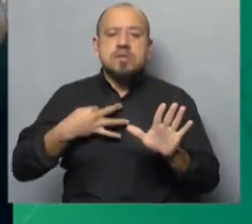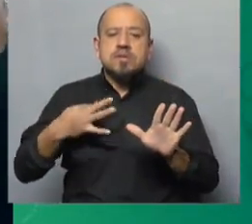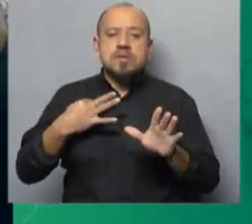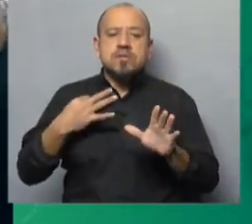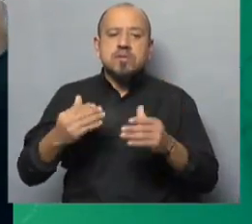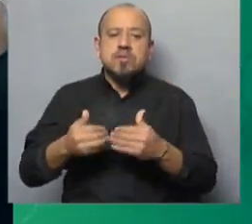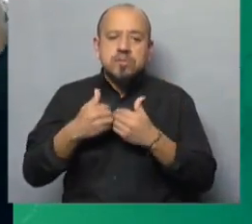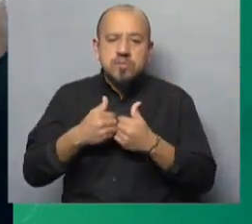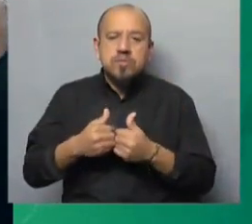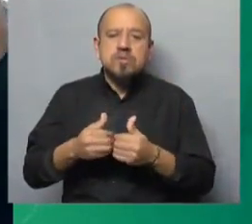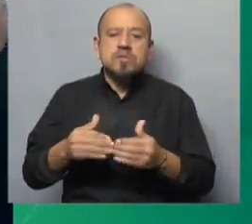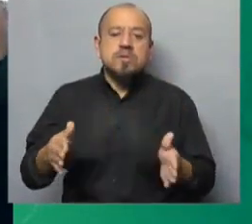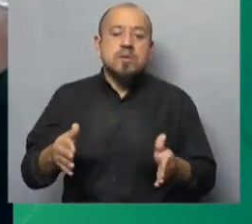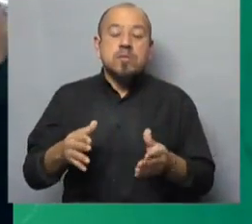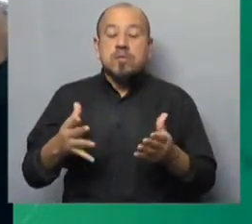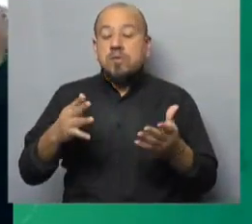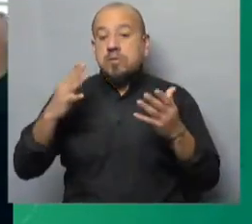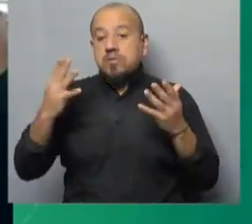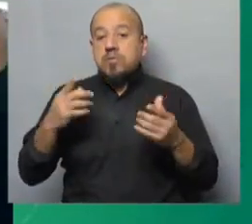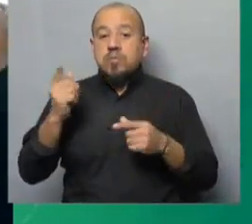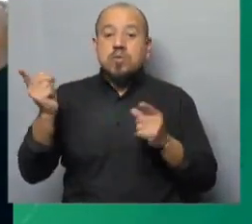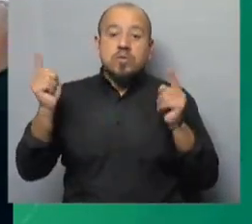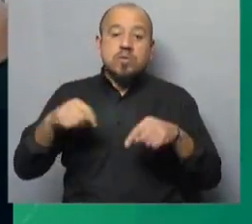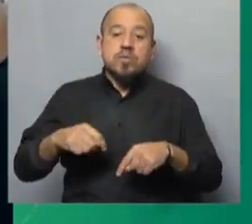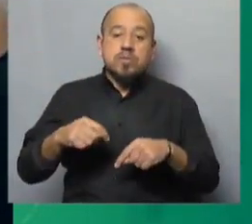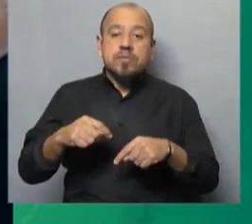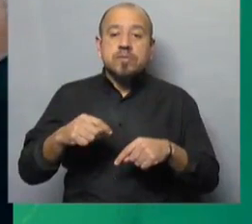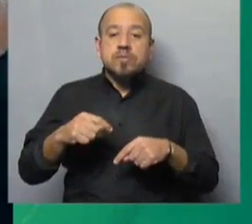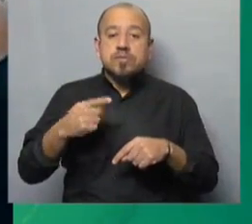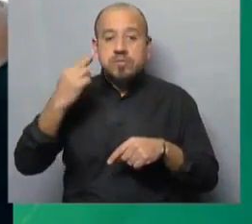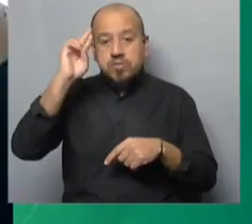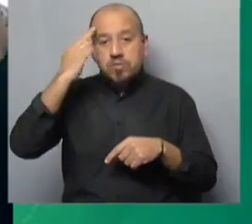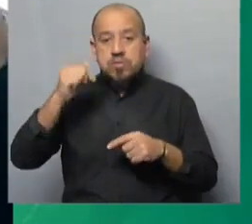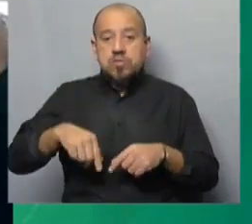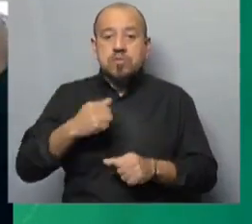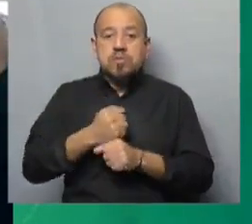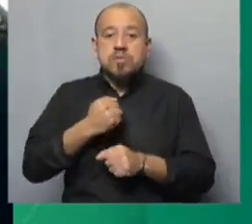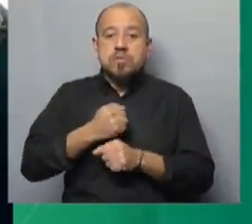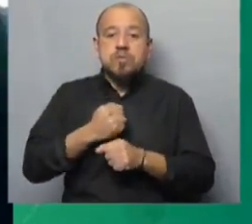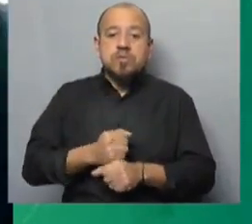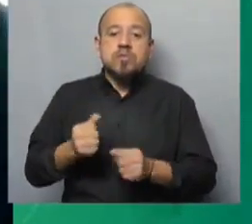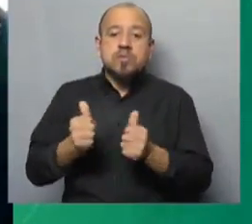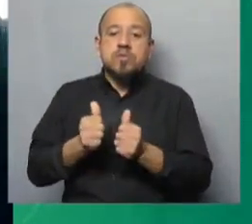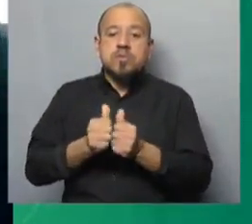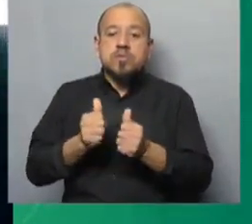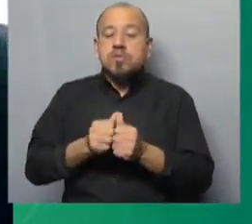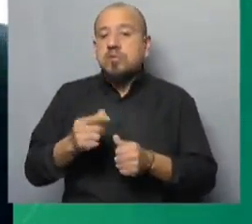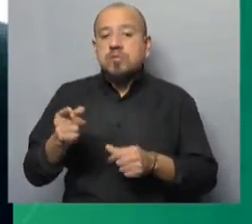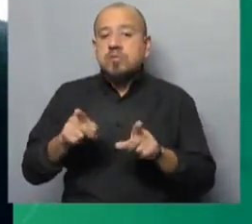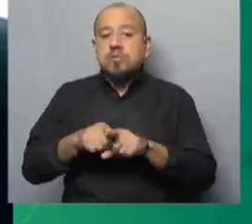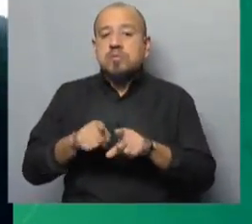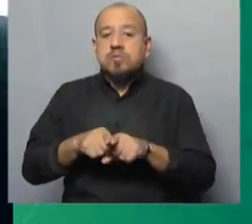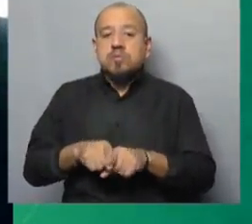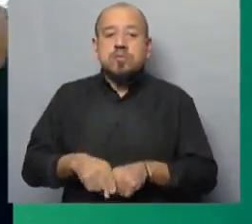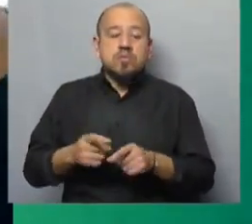cuando empezamos a ser una locura cuando cuando vino a uruguay empezar a trabajar por nosotros no ponía el mismo plan que de entrenamiento que